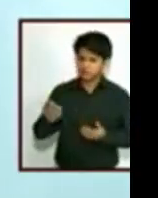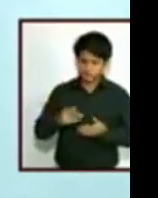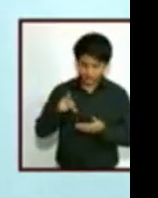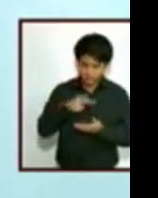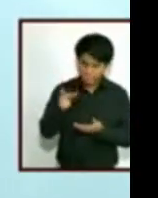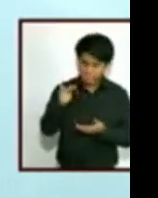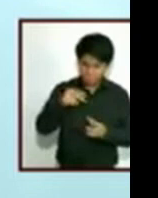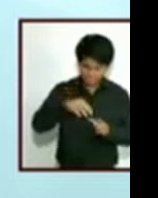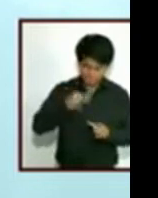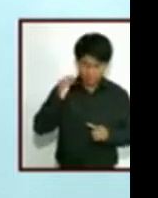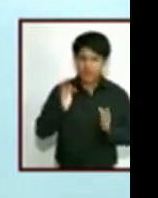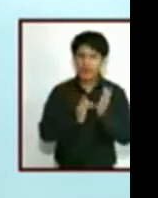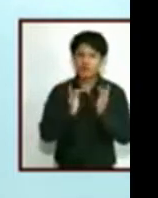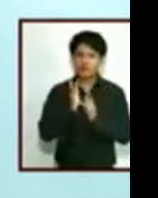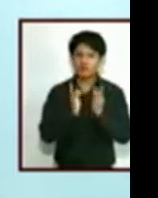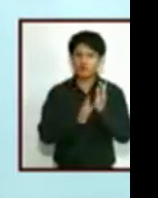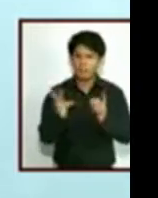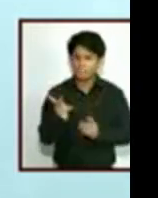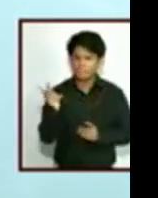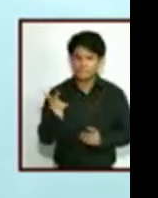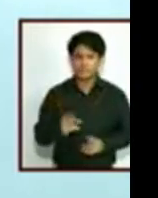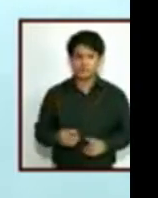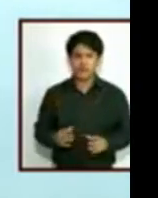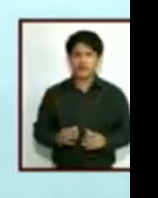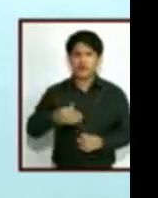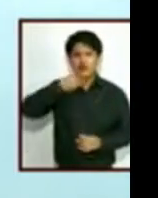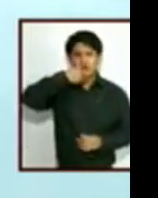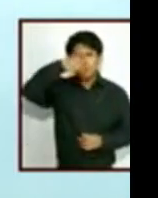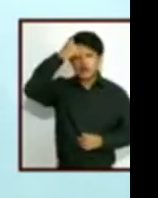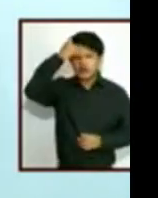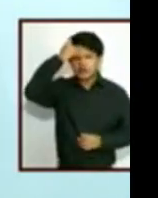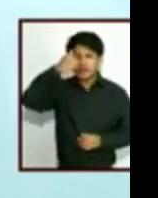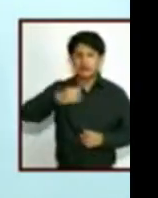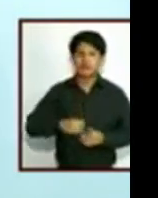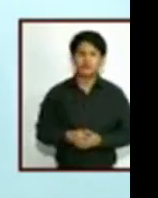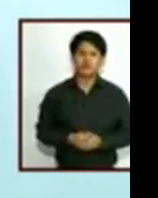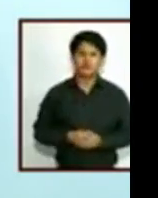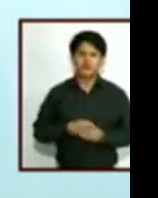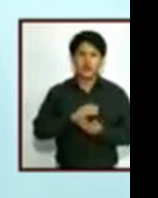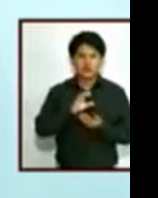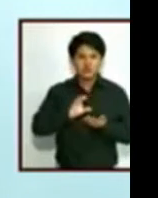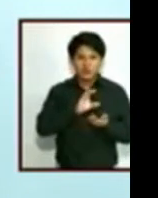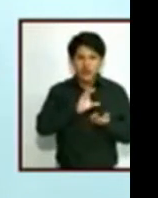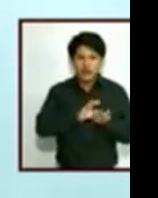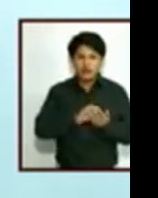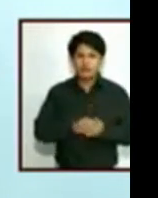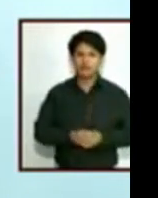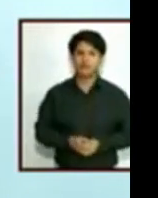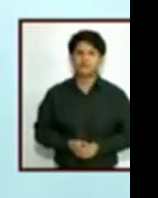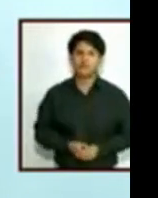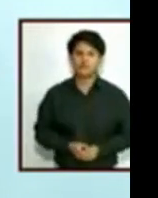pregunta para el licenciado Jesús Salí de la Torre, que es candidato ciudadano. Le recuerdo, es pregunta que emitió